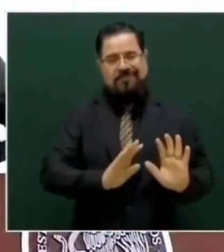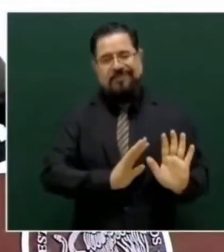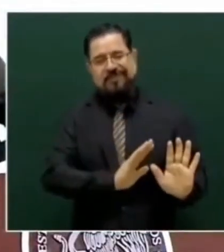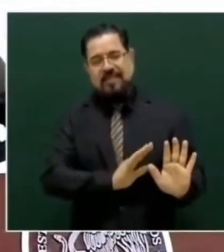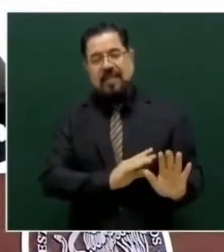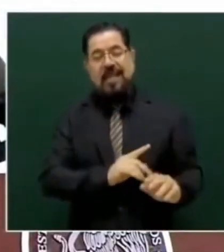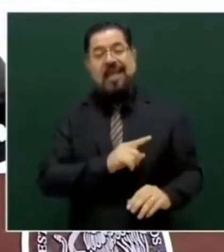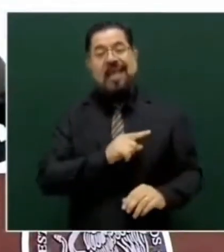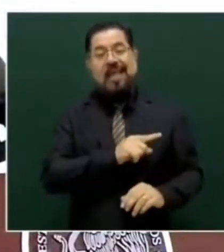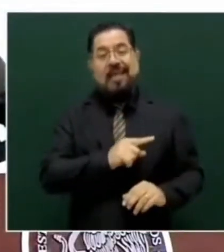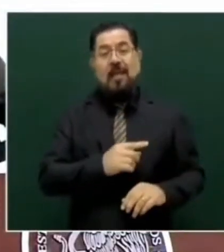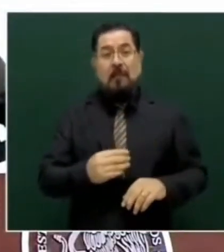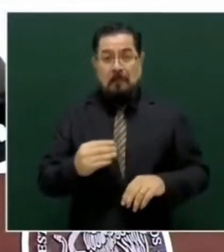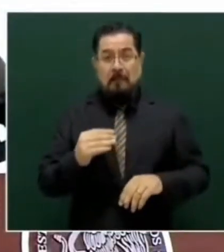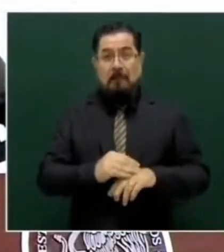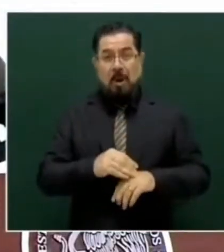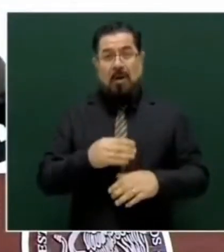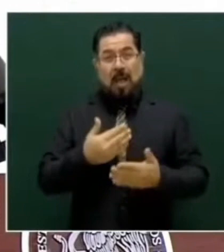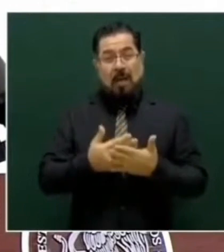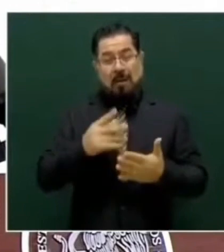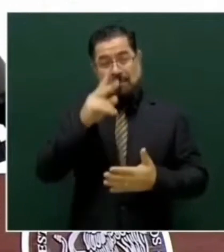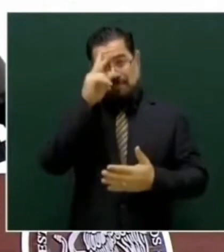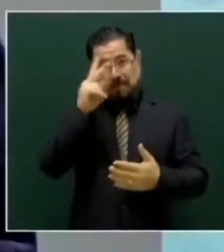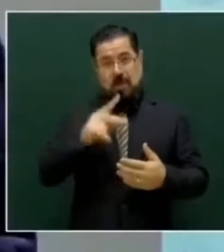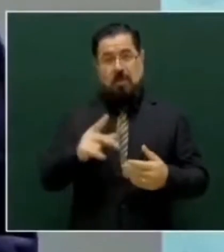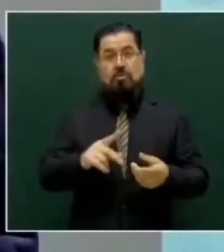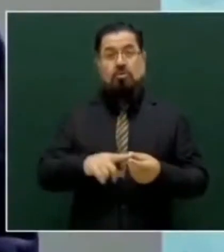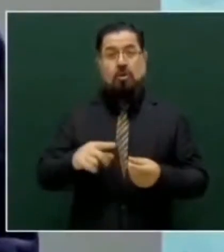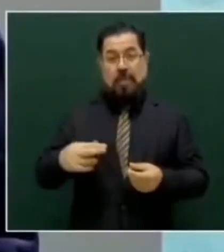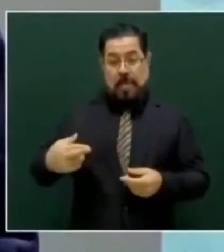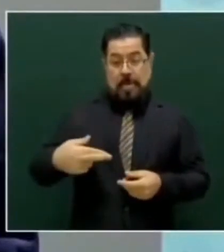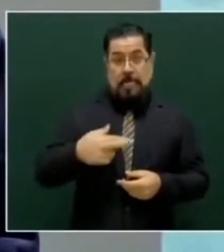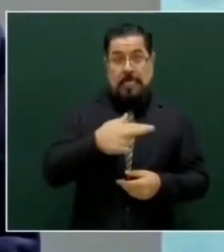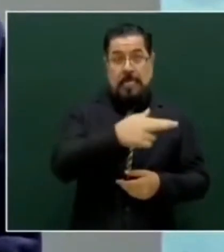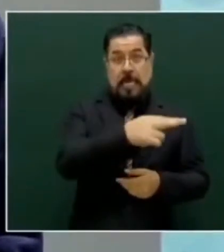poniendo alambradas en el río